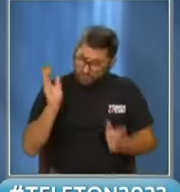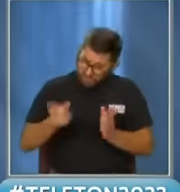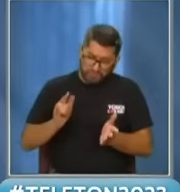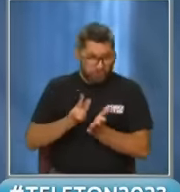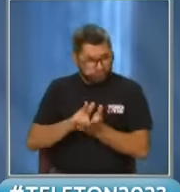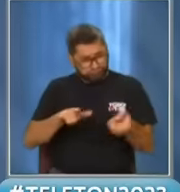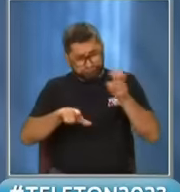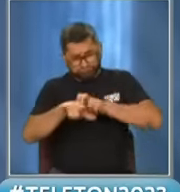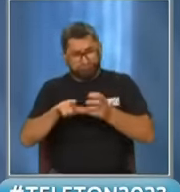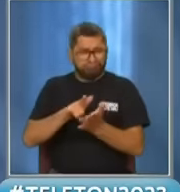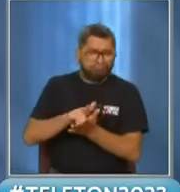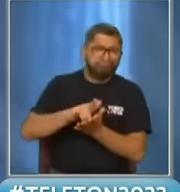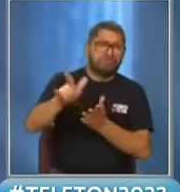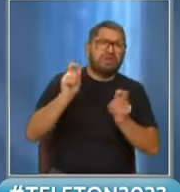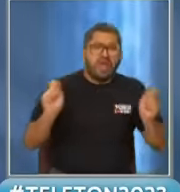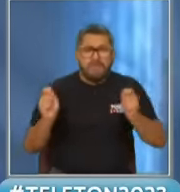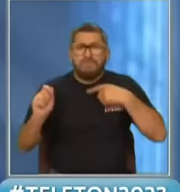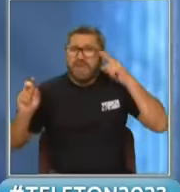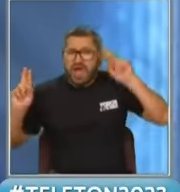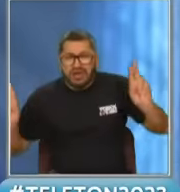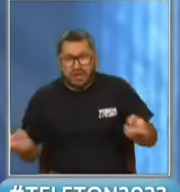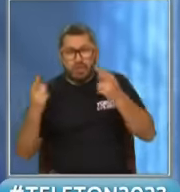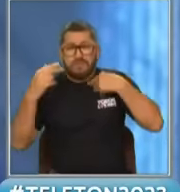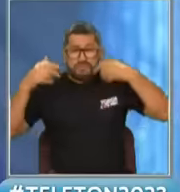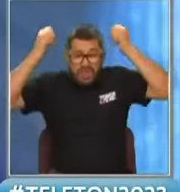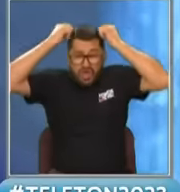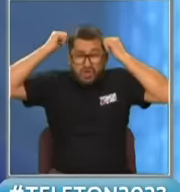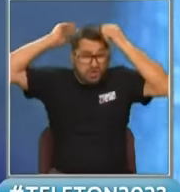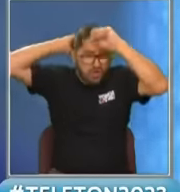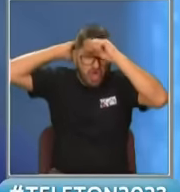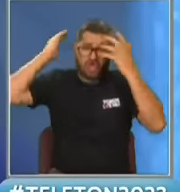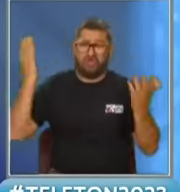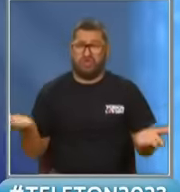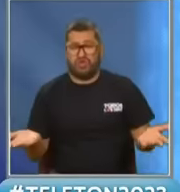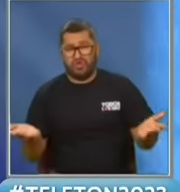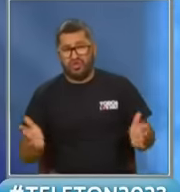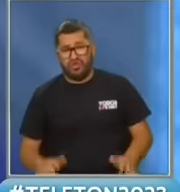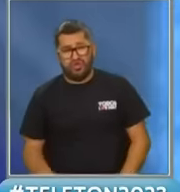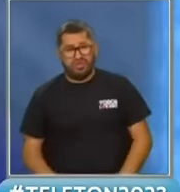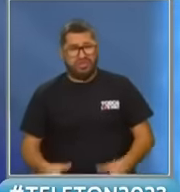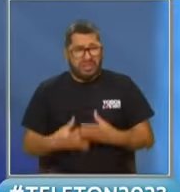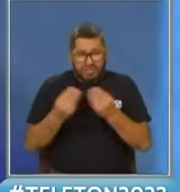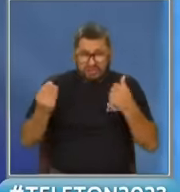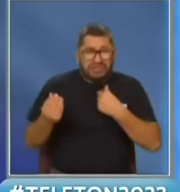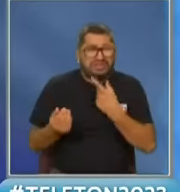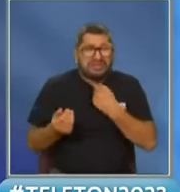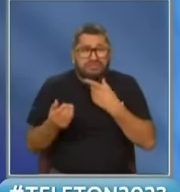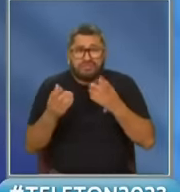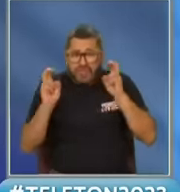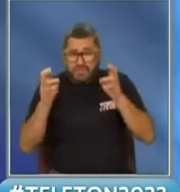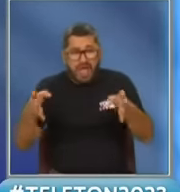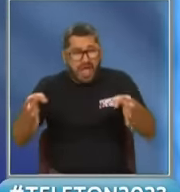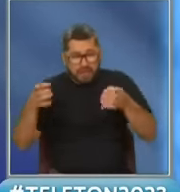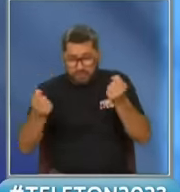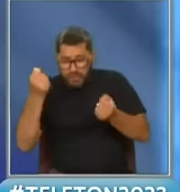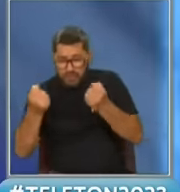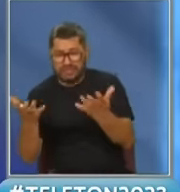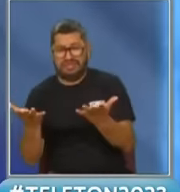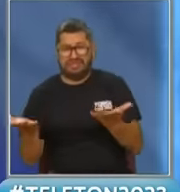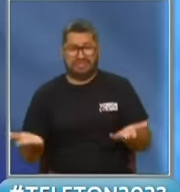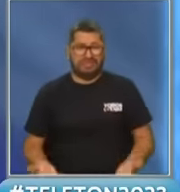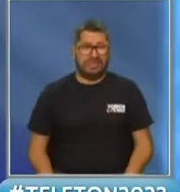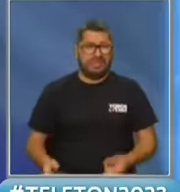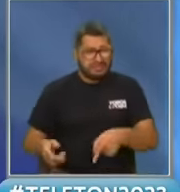recuperar mi gorro, ¿no? Mira, si tanto le interesaba la camioneta, la recuperé.